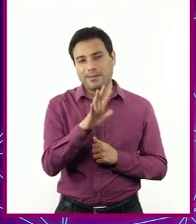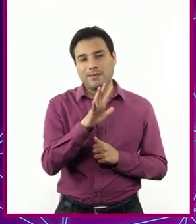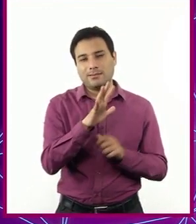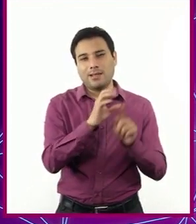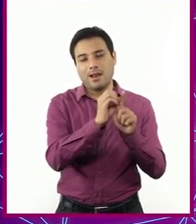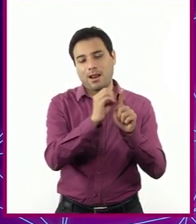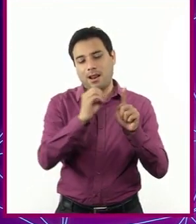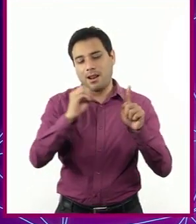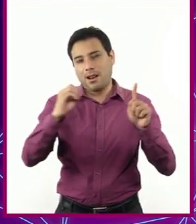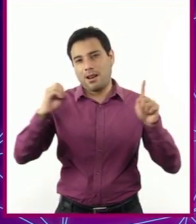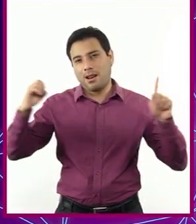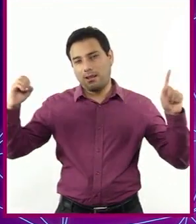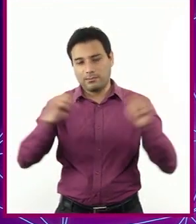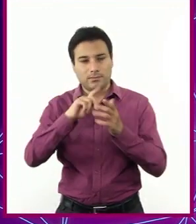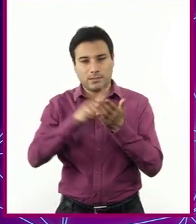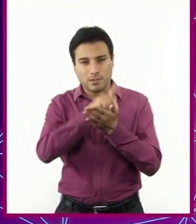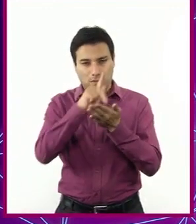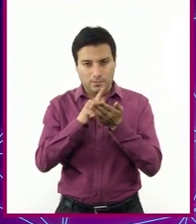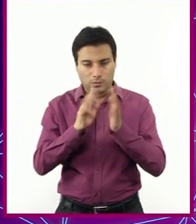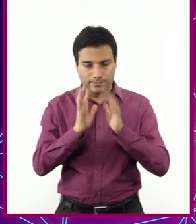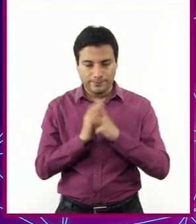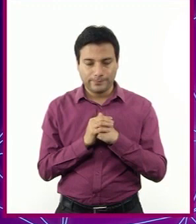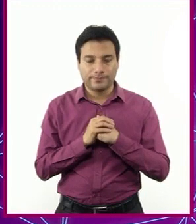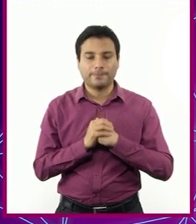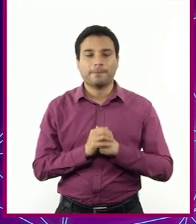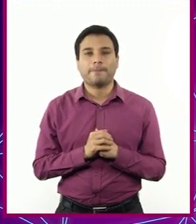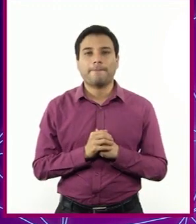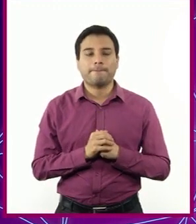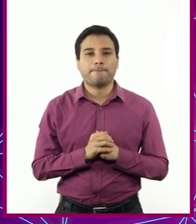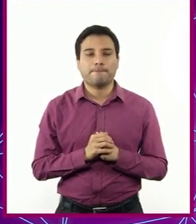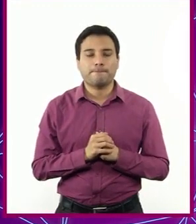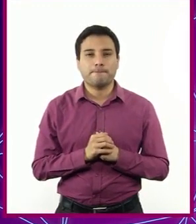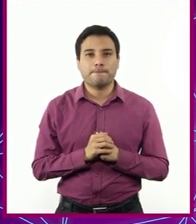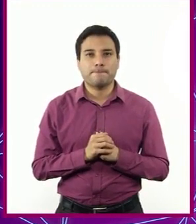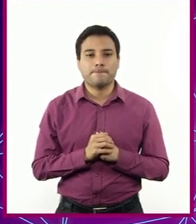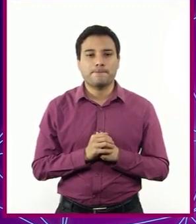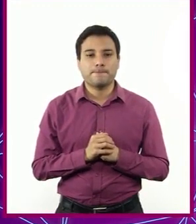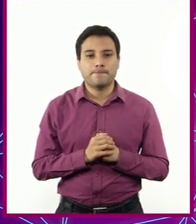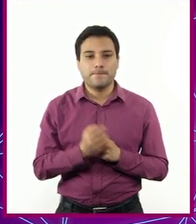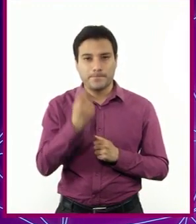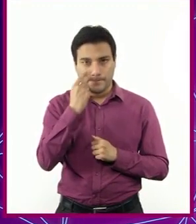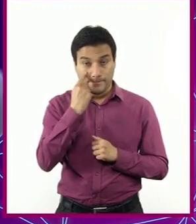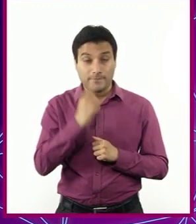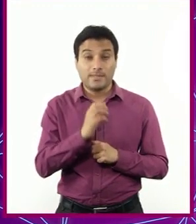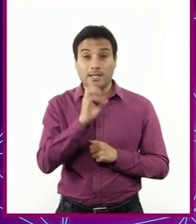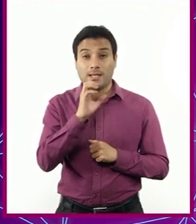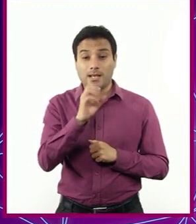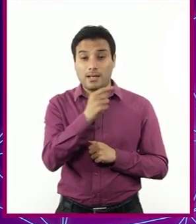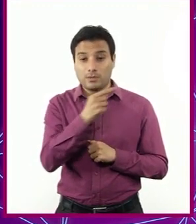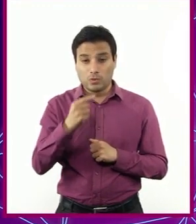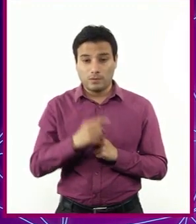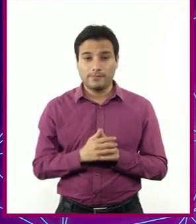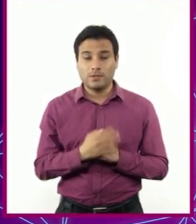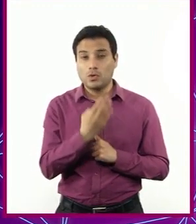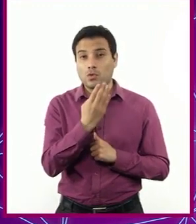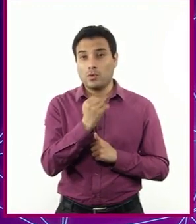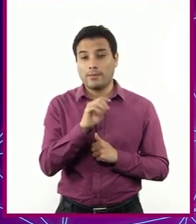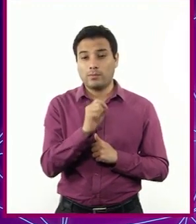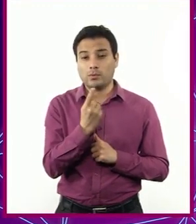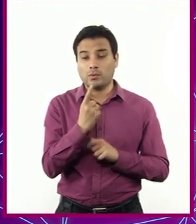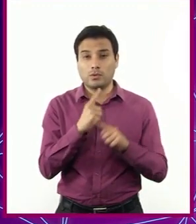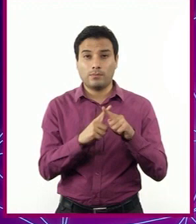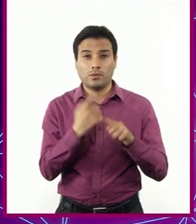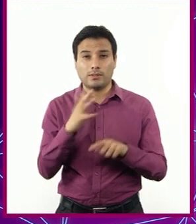kilogramo. Ahora, en el que la masa del electrón es de 9.1 por 10 a la menos 31